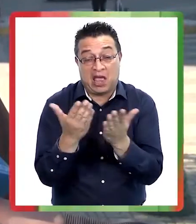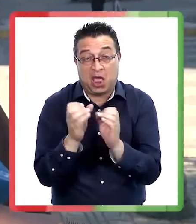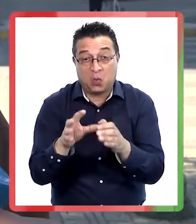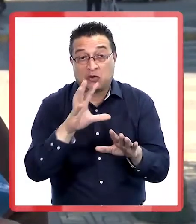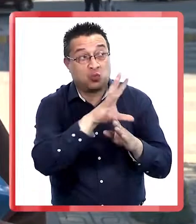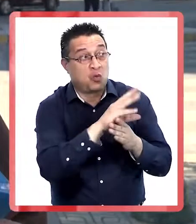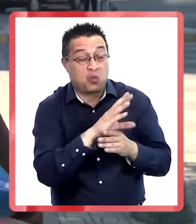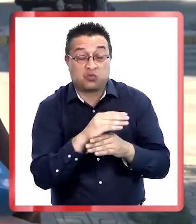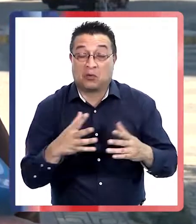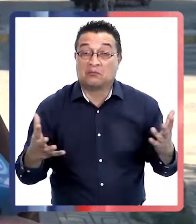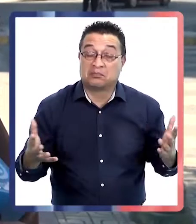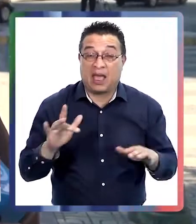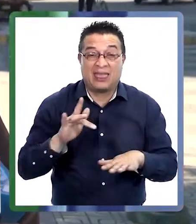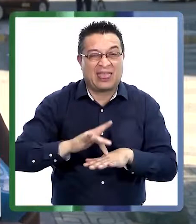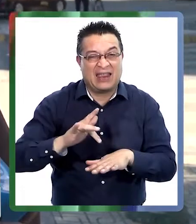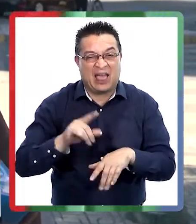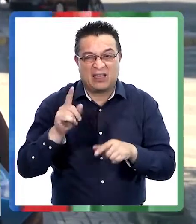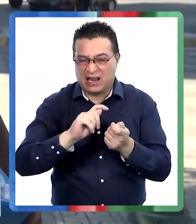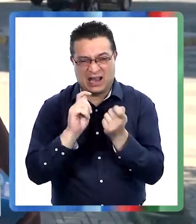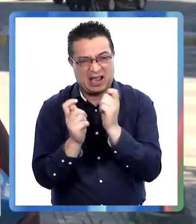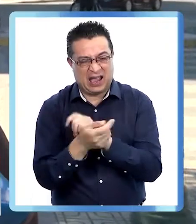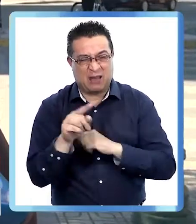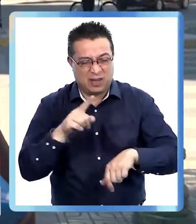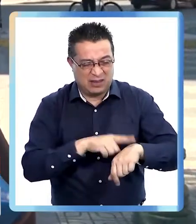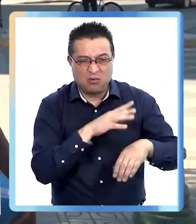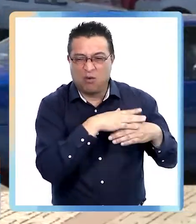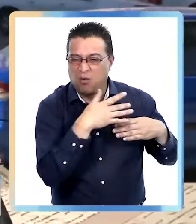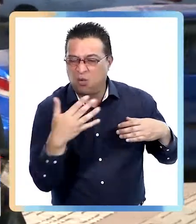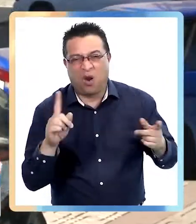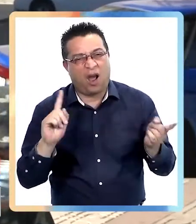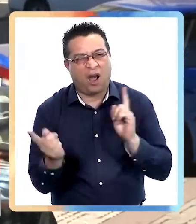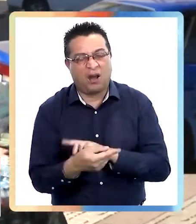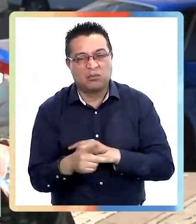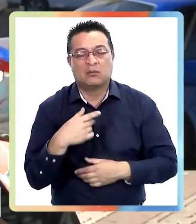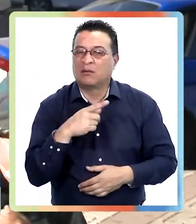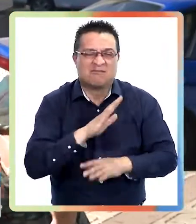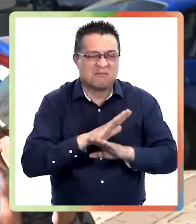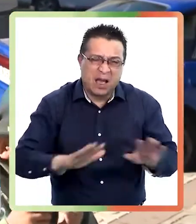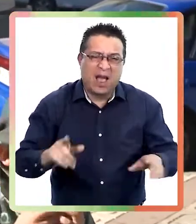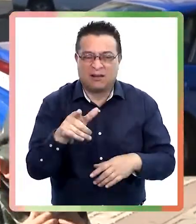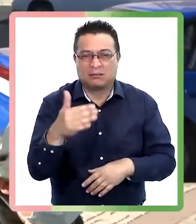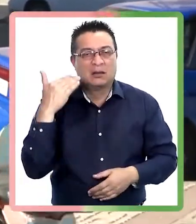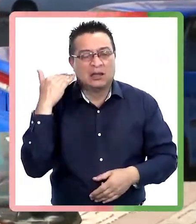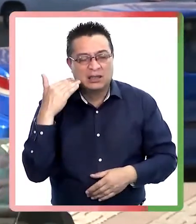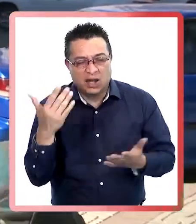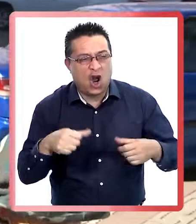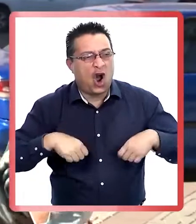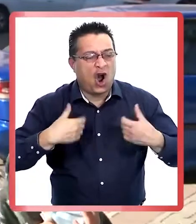educación, pero está muy delicado. Ya han cambiado harto los tiempos. Terrible que los jóvenes estén